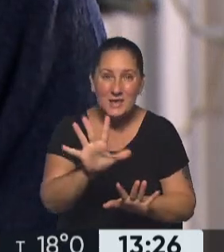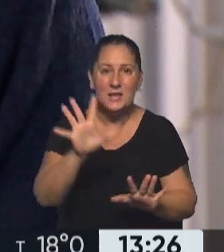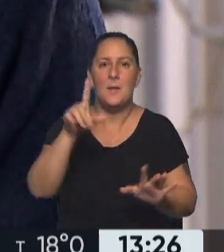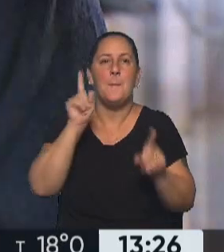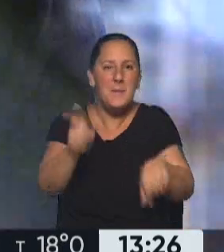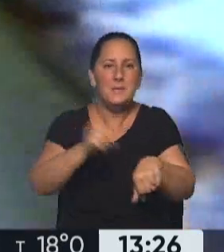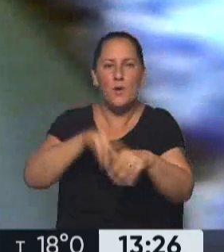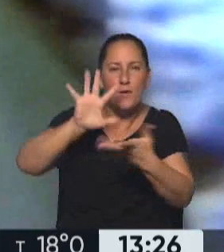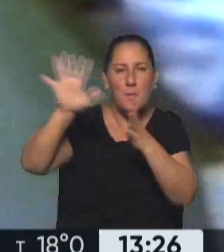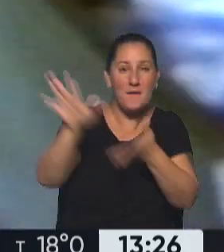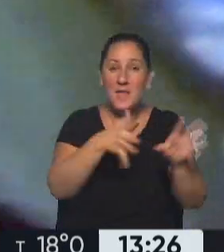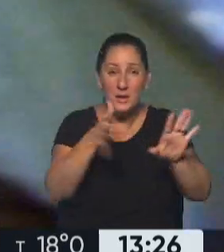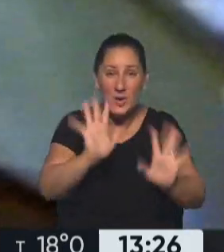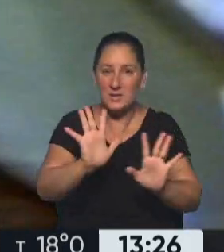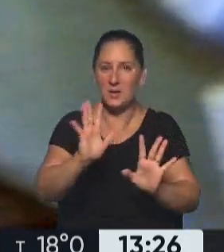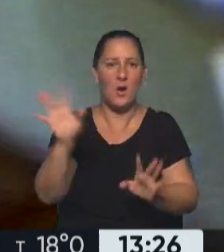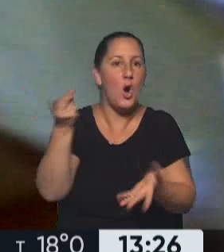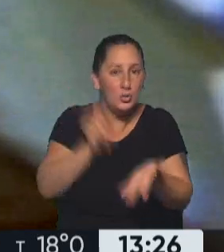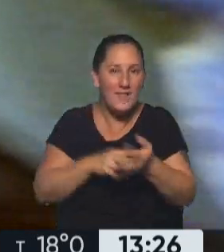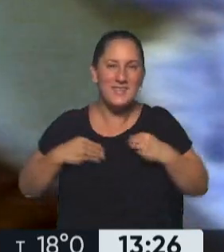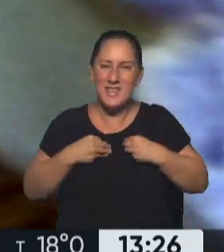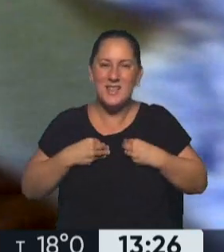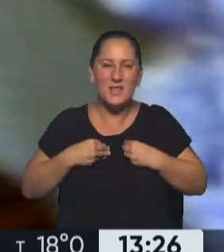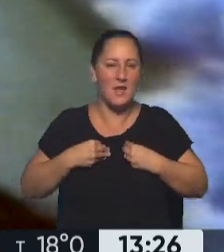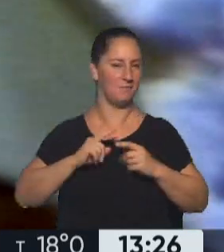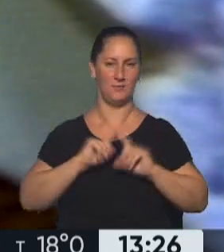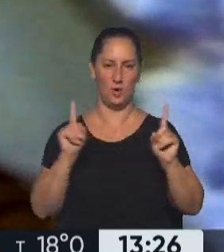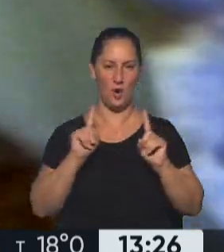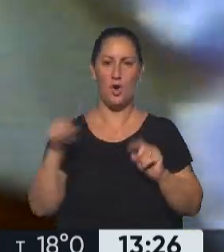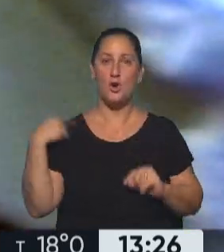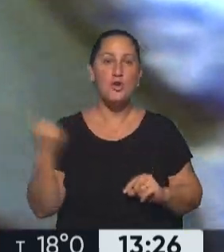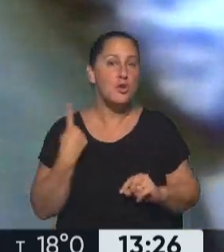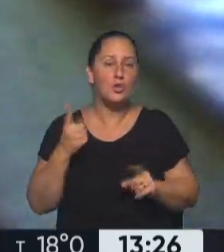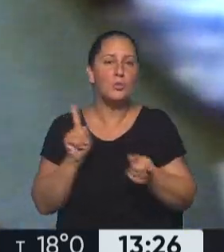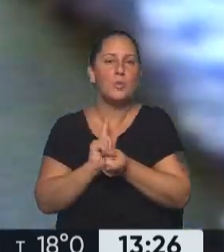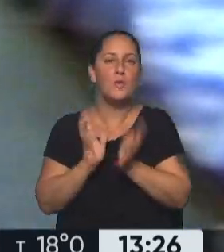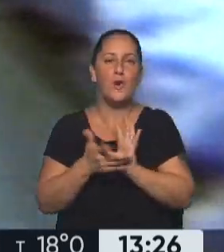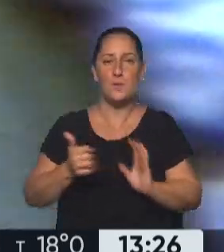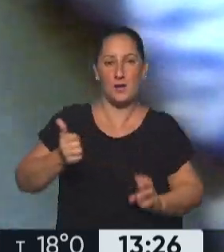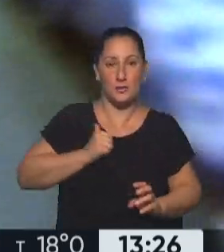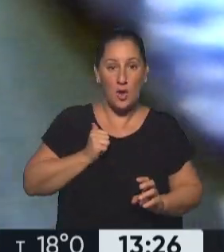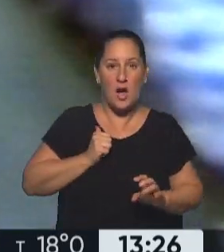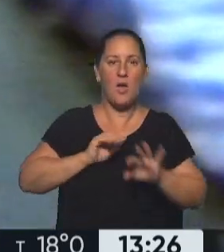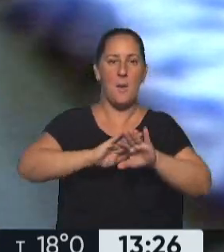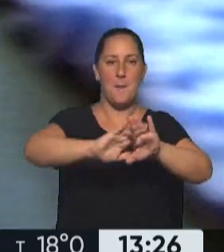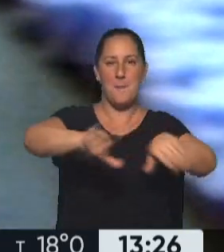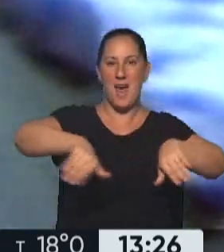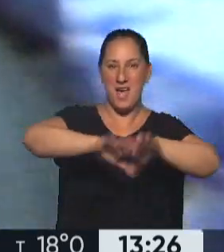en Malvinas, para darte una idea, nosotros íbamos a ser soldados que estaban sobre la playa, que estaban